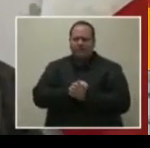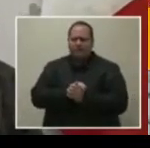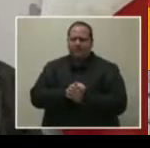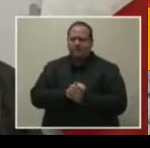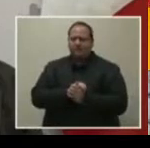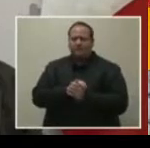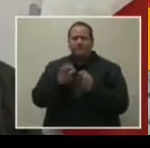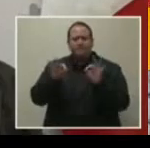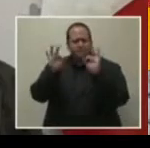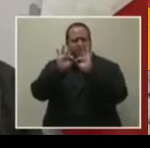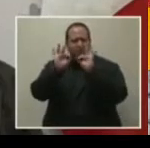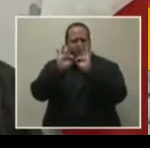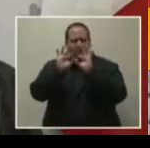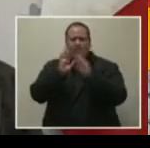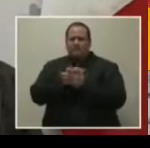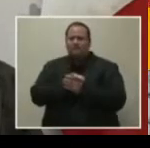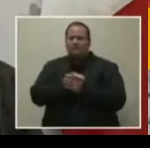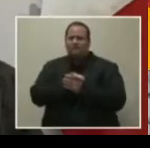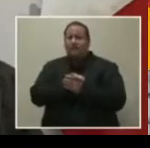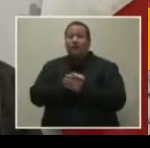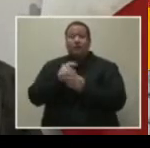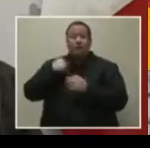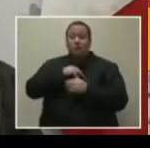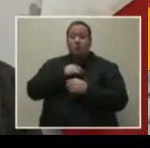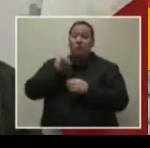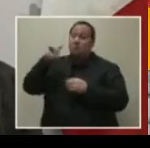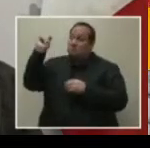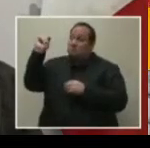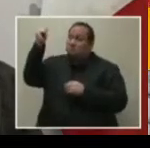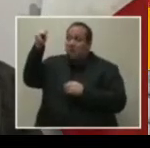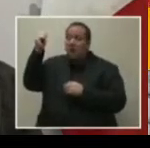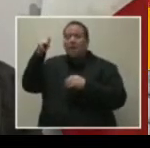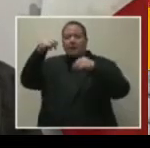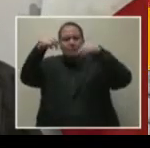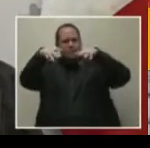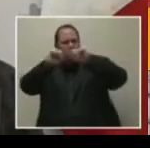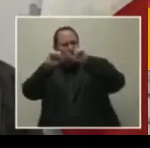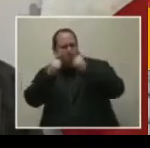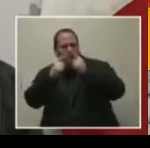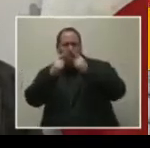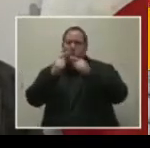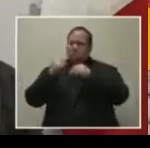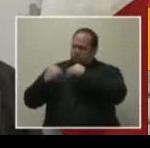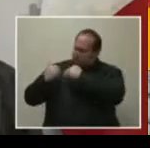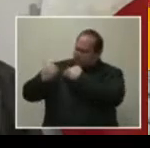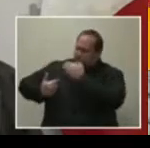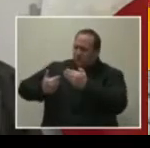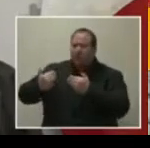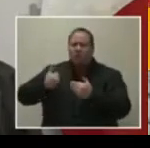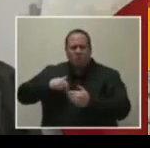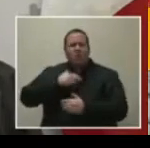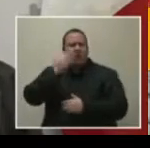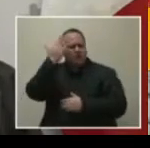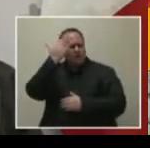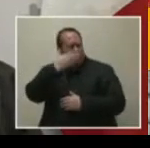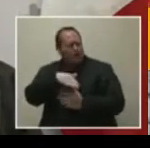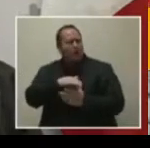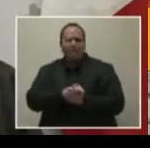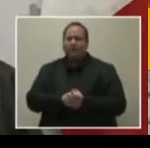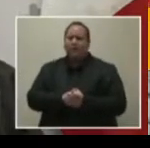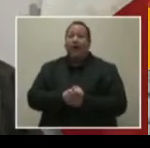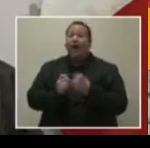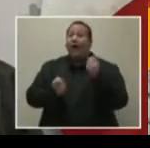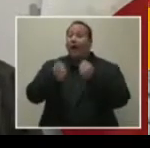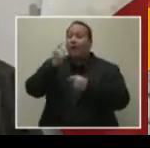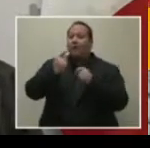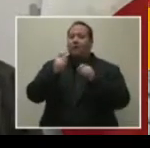reconocer que producto de los avances tecnológicos y de las redes sociales, sabemos que hay algunas páginas